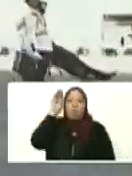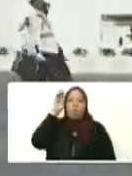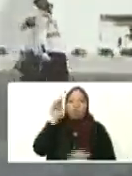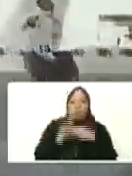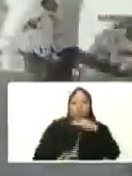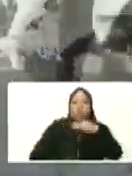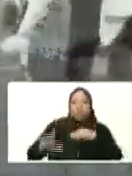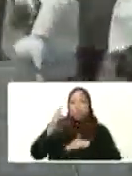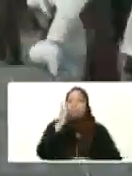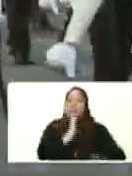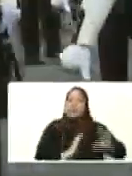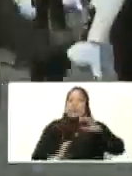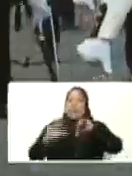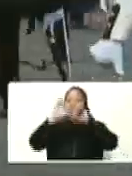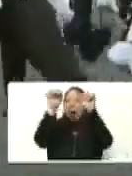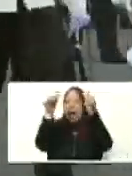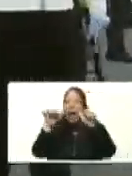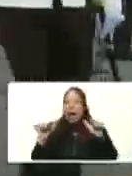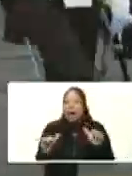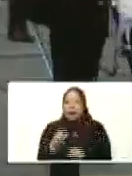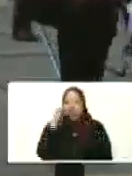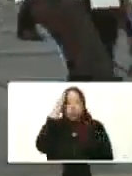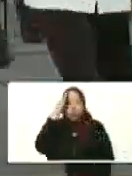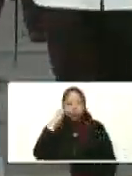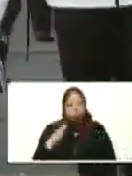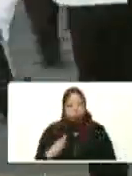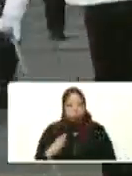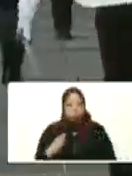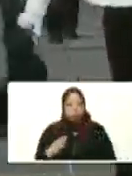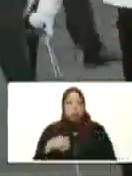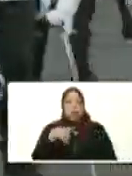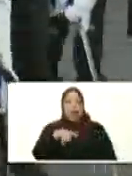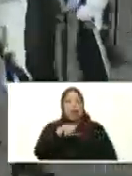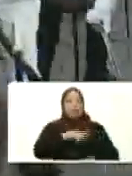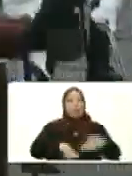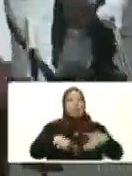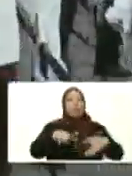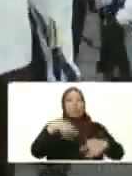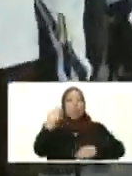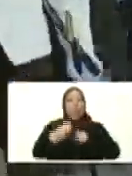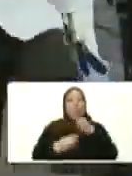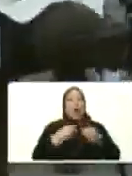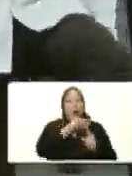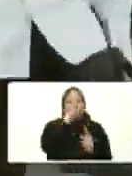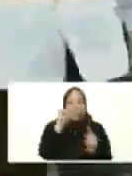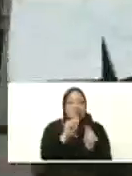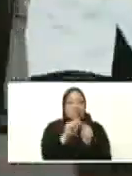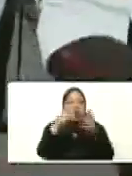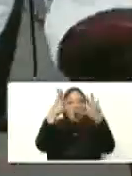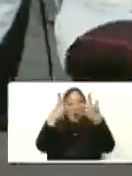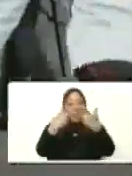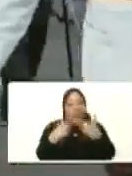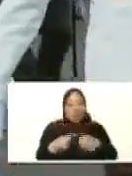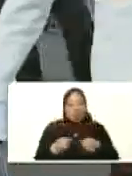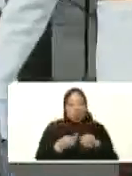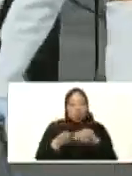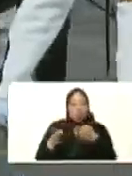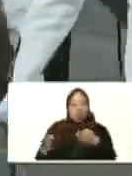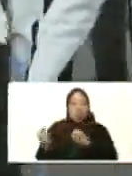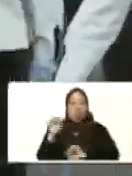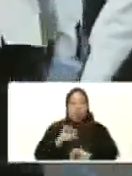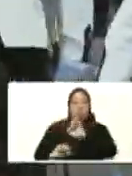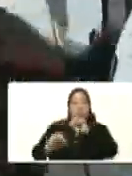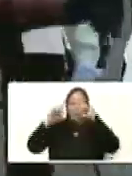en Ciencias y Artes Militares, en las menciones de Administración Pública, Inteligencia Militar y